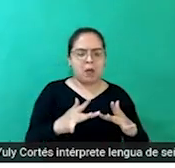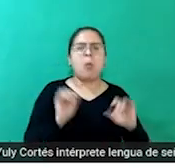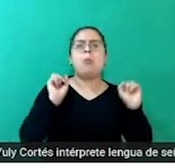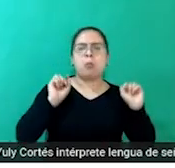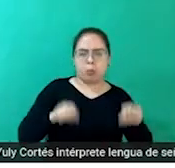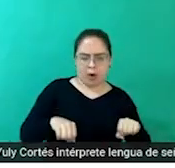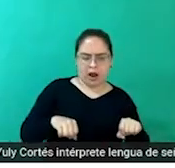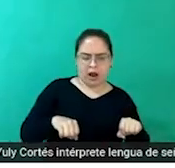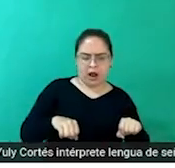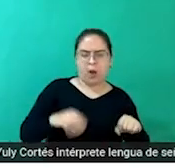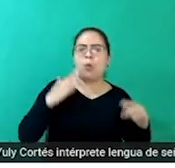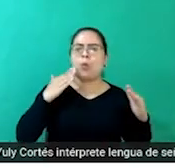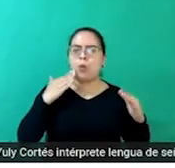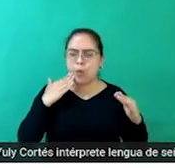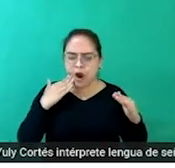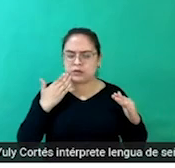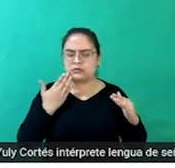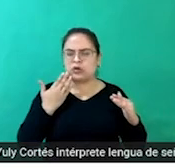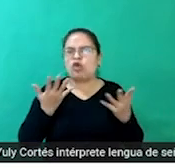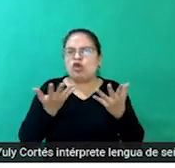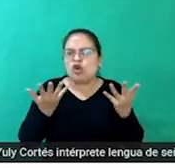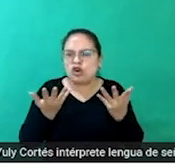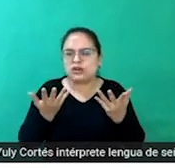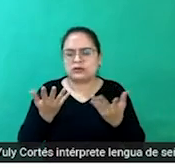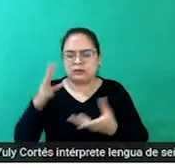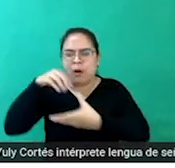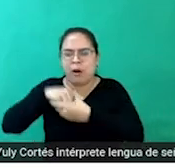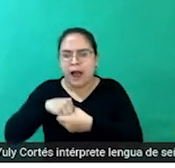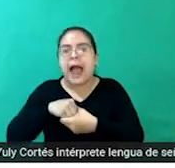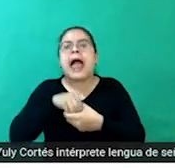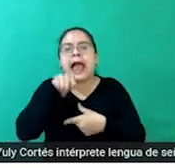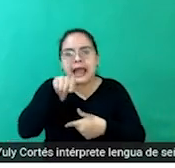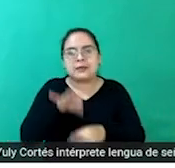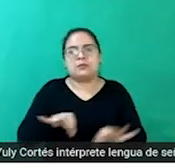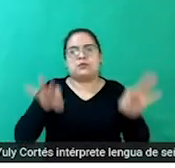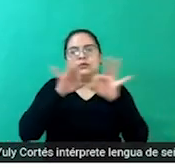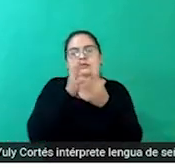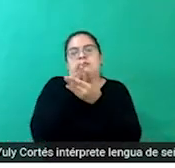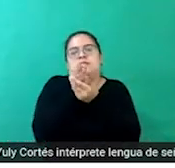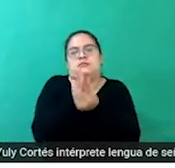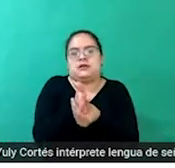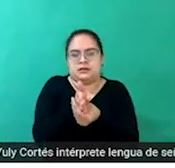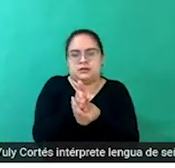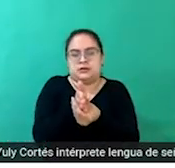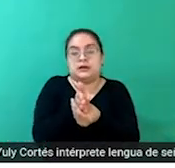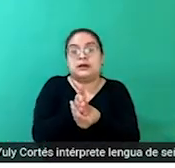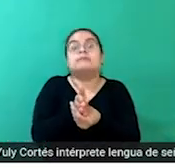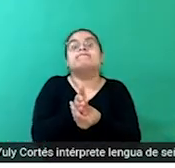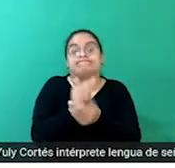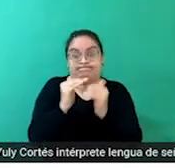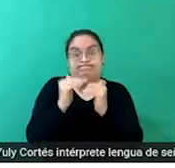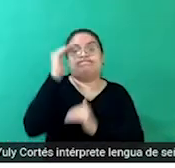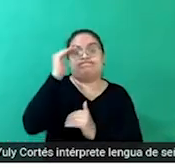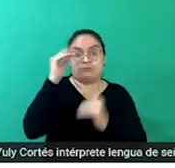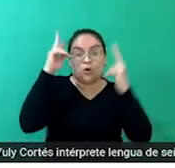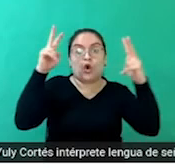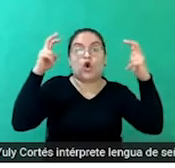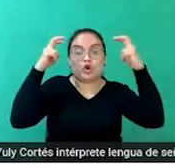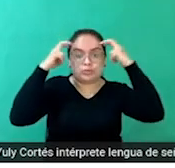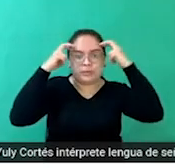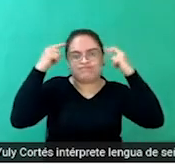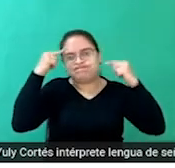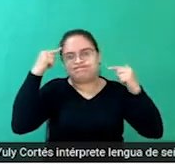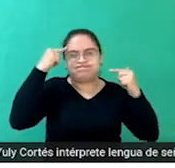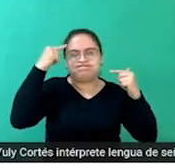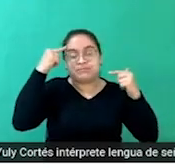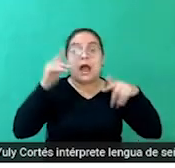dónde utilizarla, ¿no? Y esta metodología implica también un alto conocimiento del proceso. Incluso a